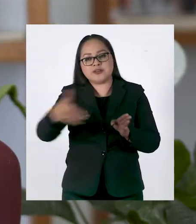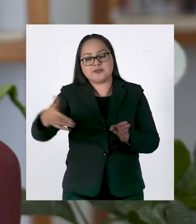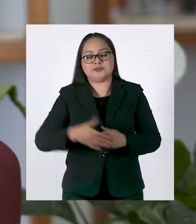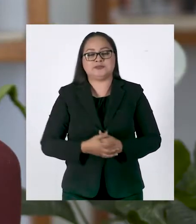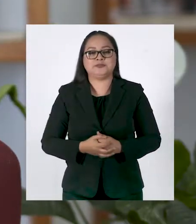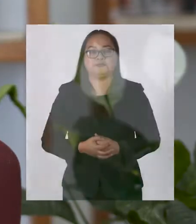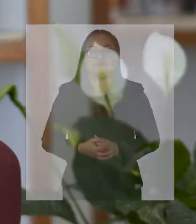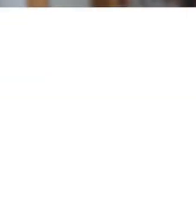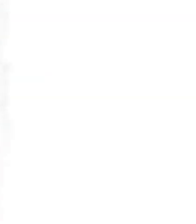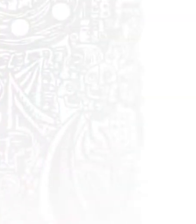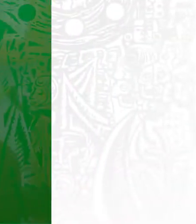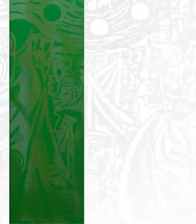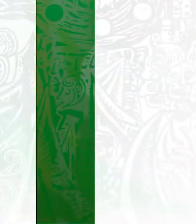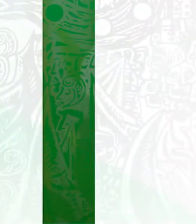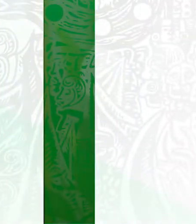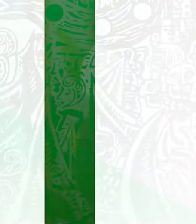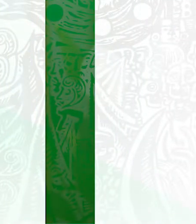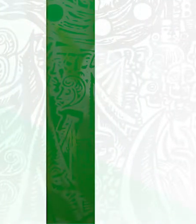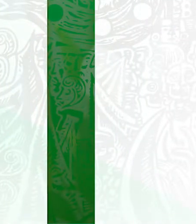periodo de sesiones.